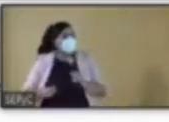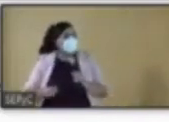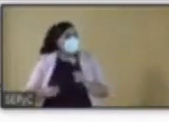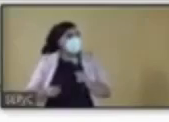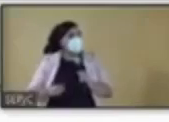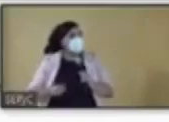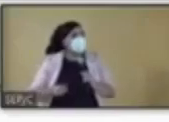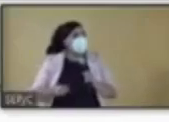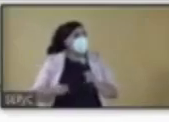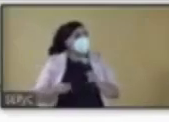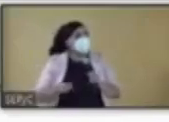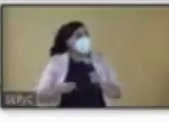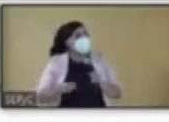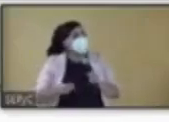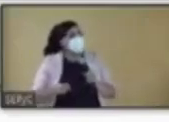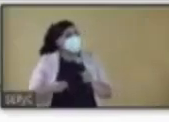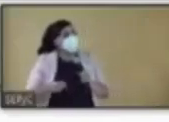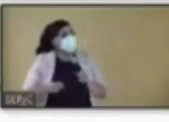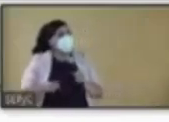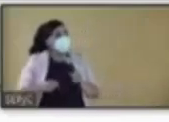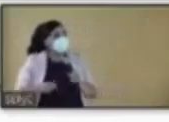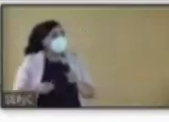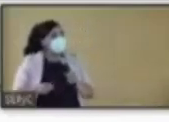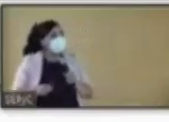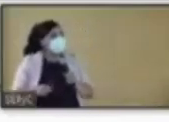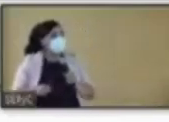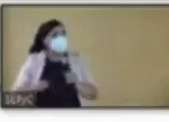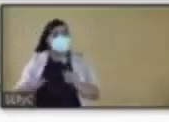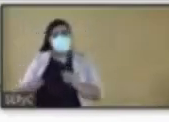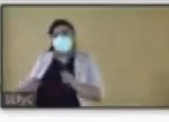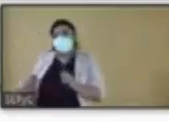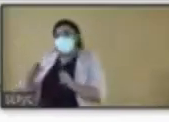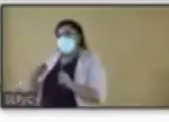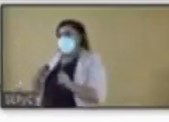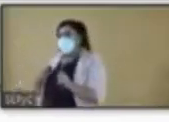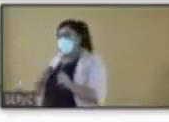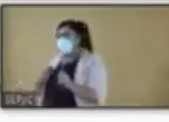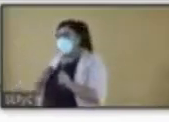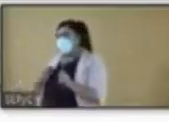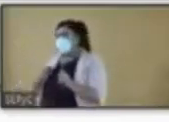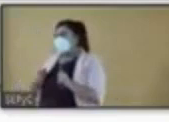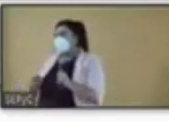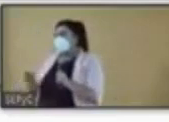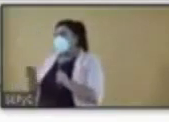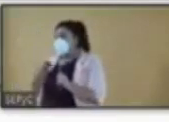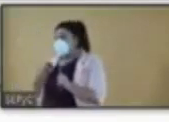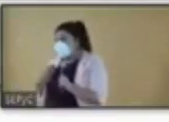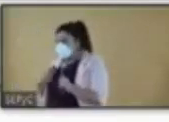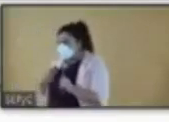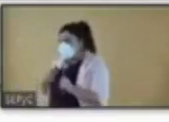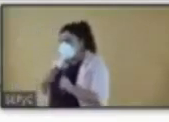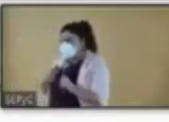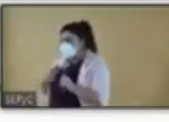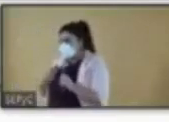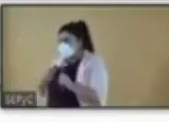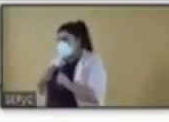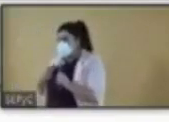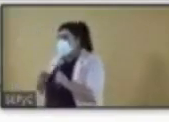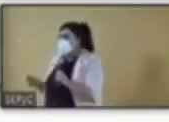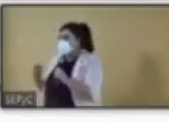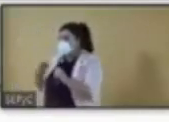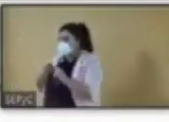las características de inmueble o un bien como los vehículos para nosotros usufructuarlo. Es decir, no somos propietarios del